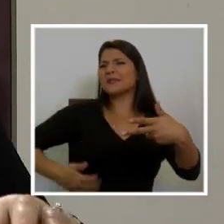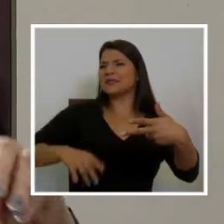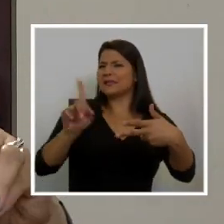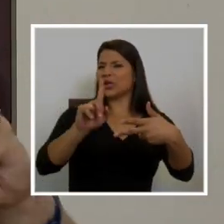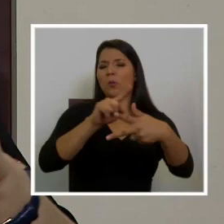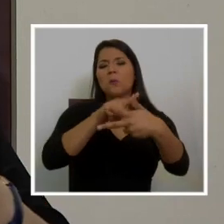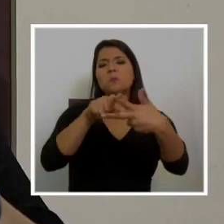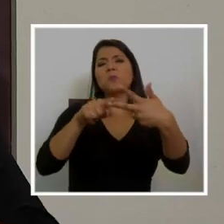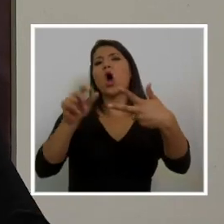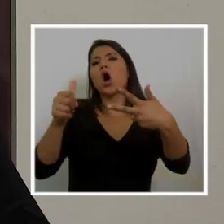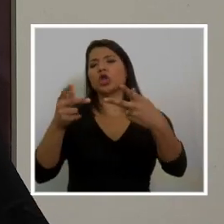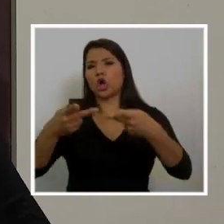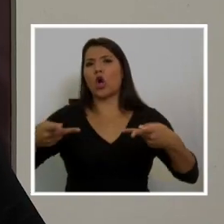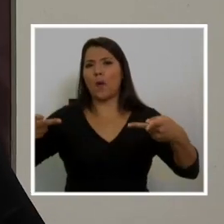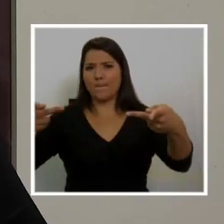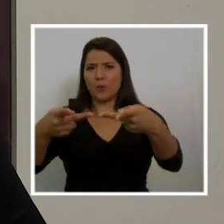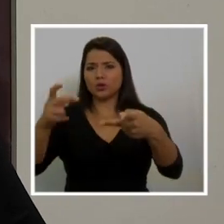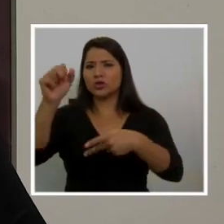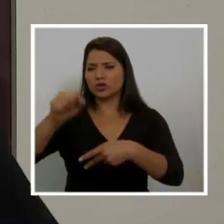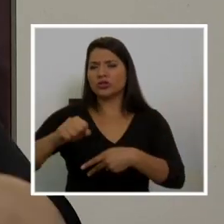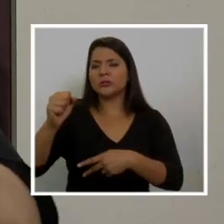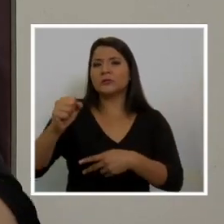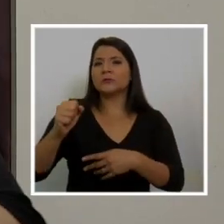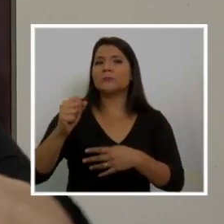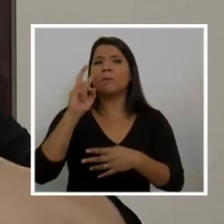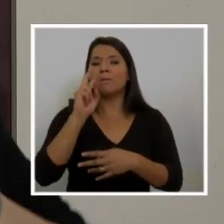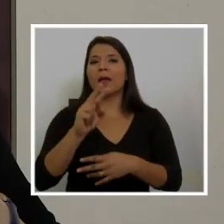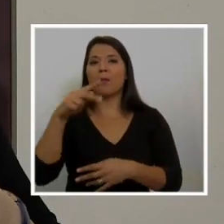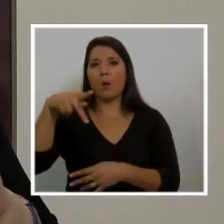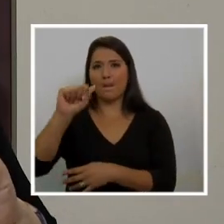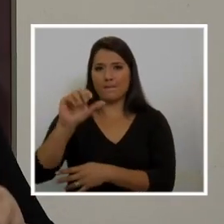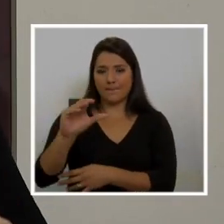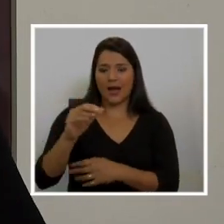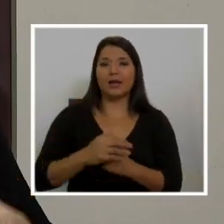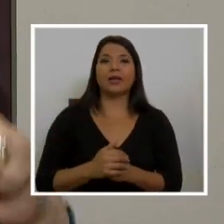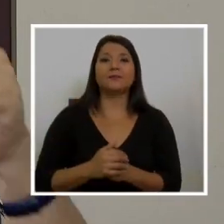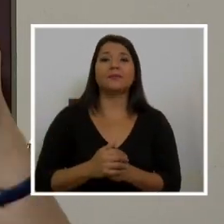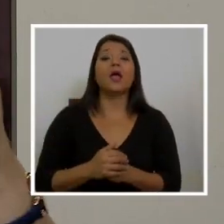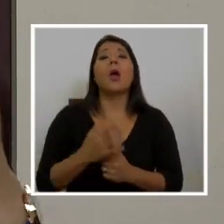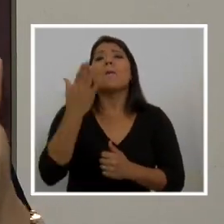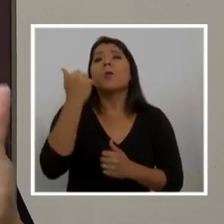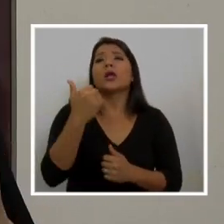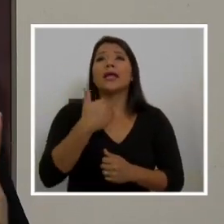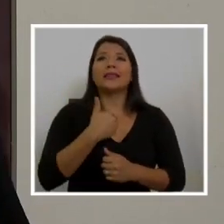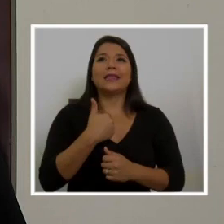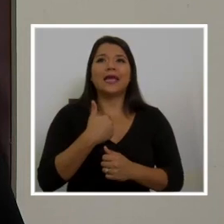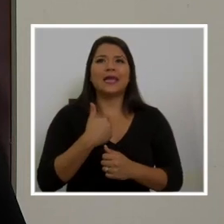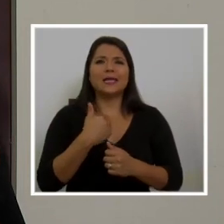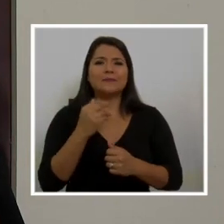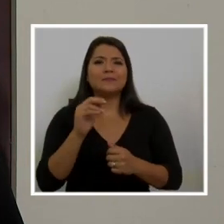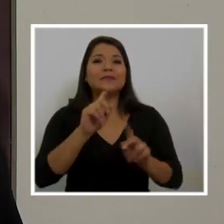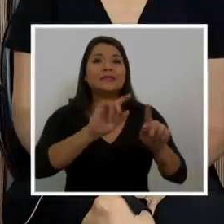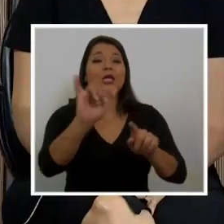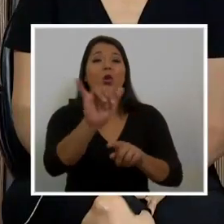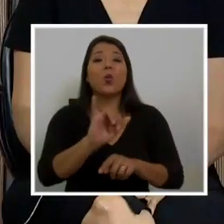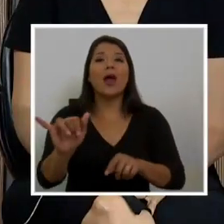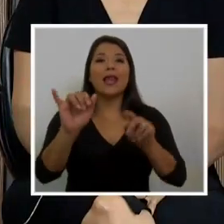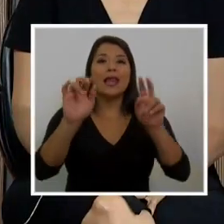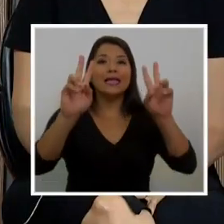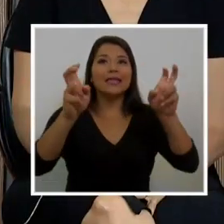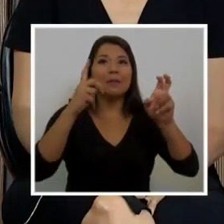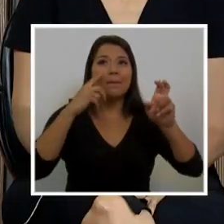hay una coincidencia de temas. El mismo Carlos Ricardo lo señalaba, el tema de la reactivación económica